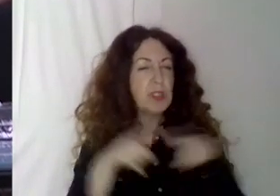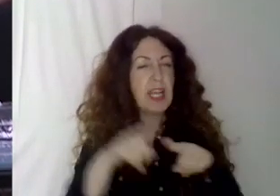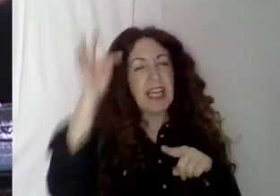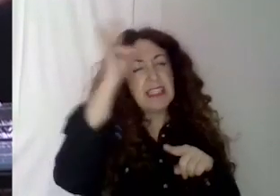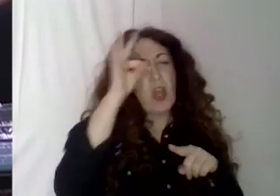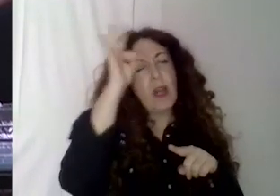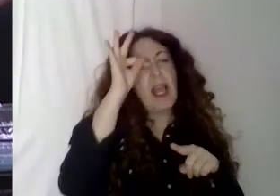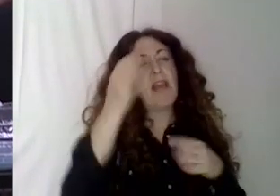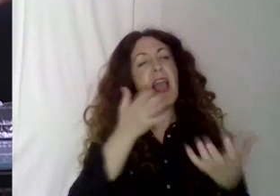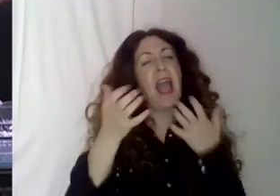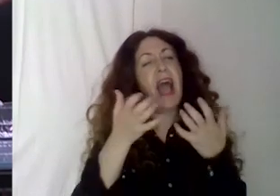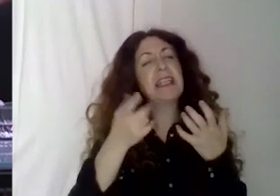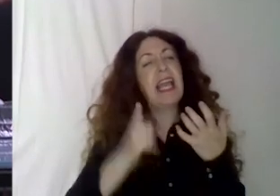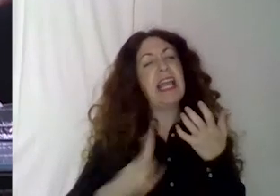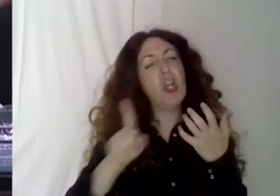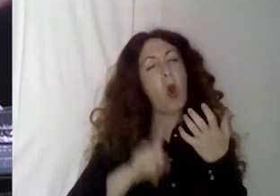año